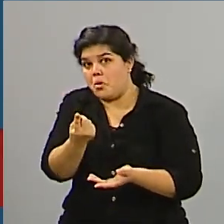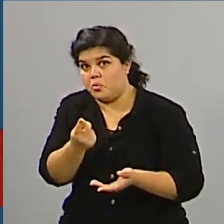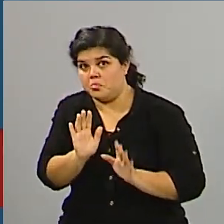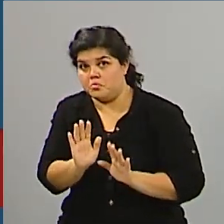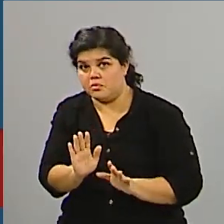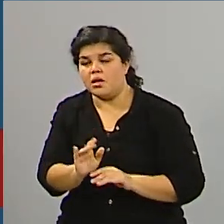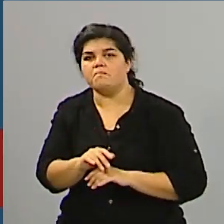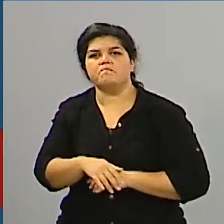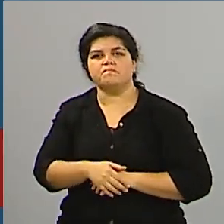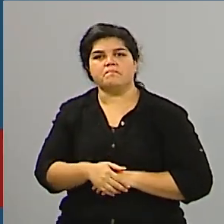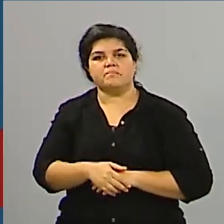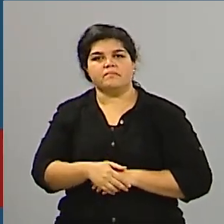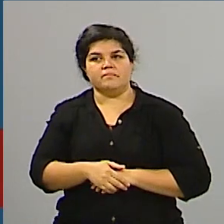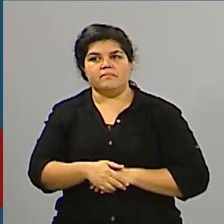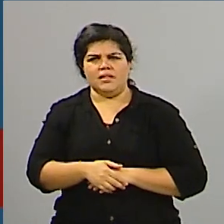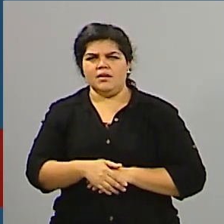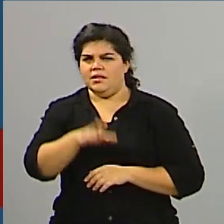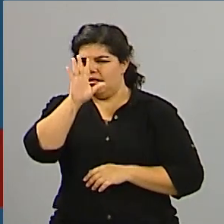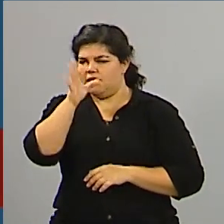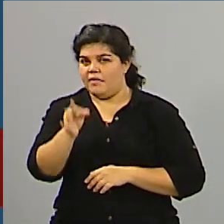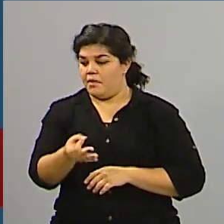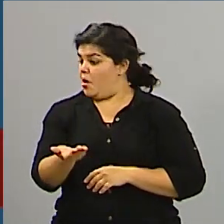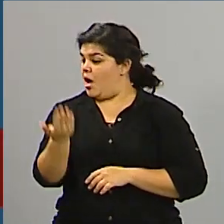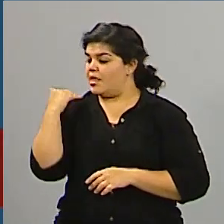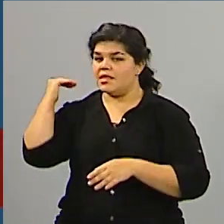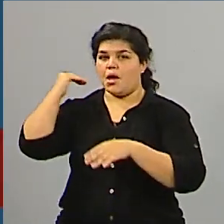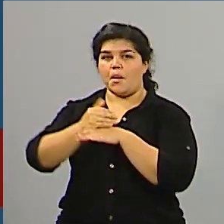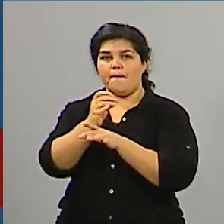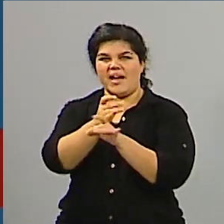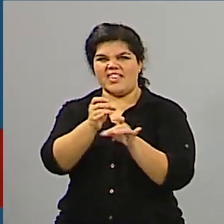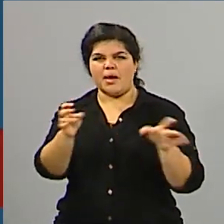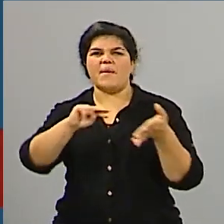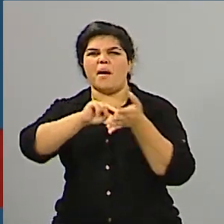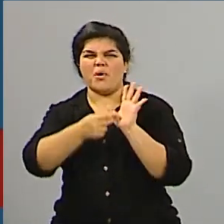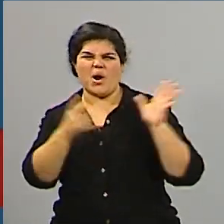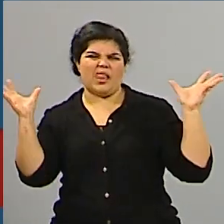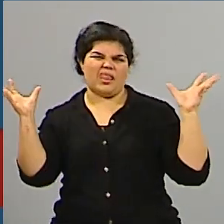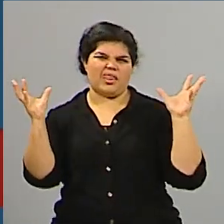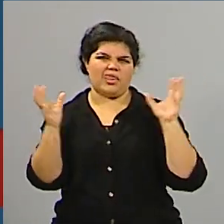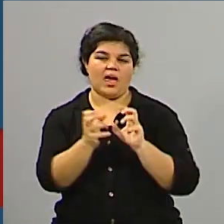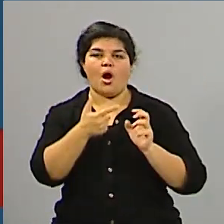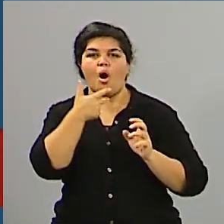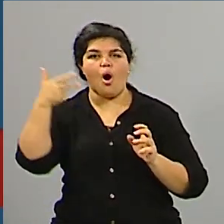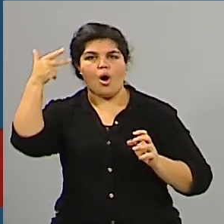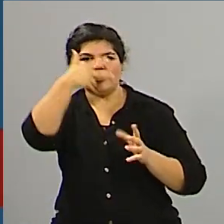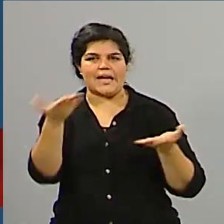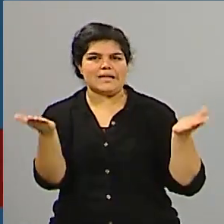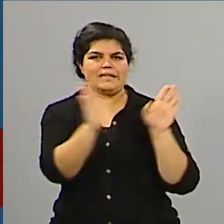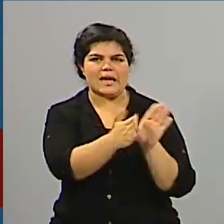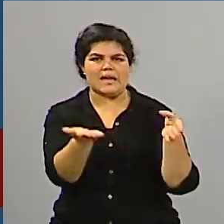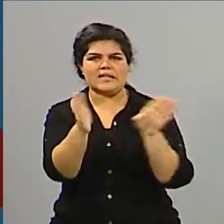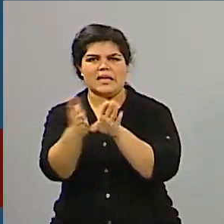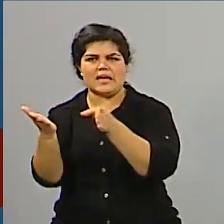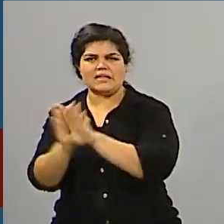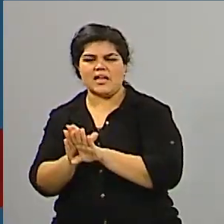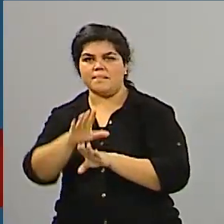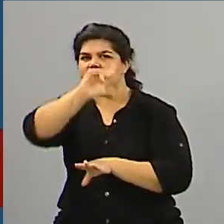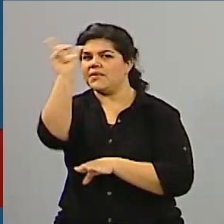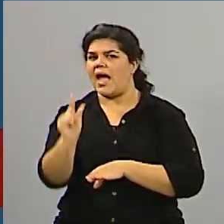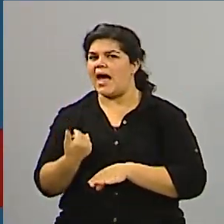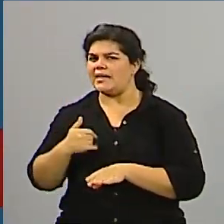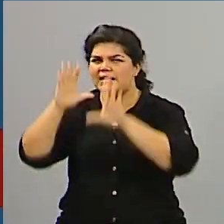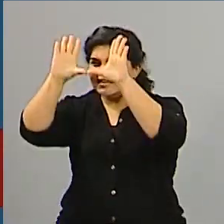comprar exclusivamente, algunos se quedan algunos días. El boom creo que se notó mucho más en Semana Santa, que fue cuando advirtieron, bueno,